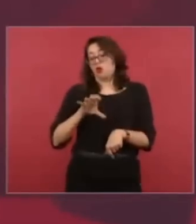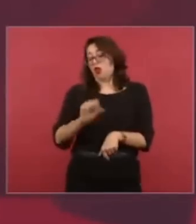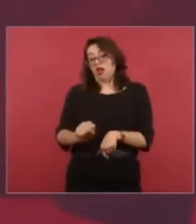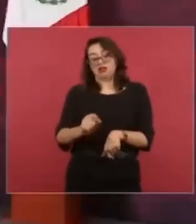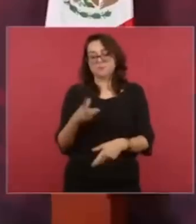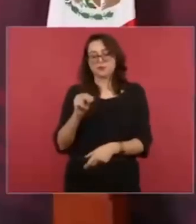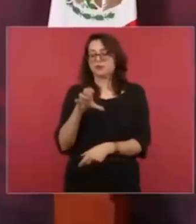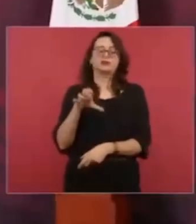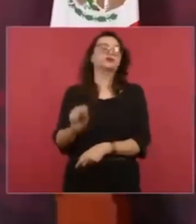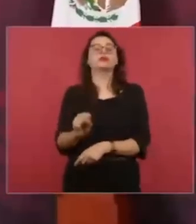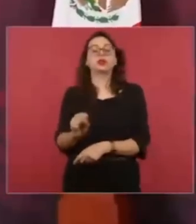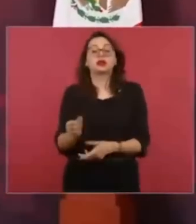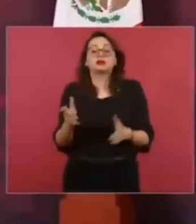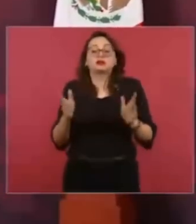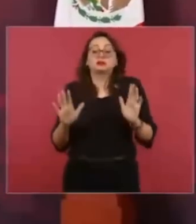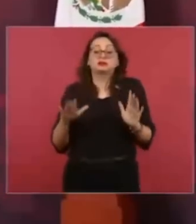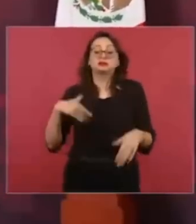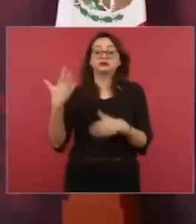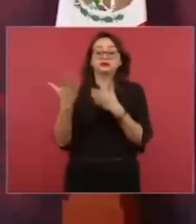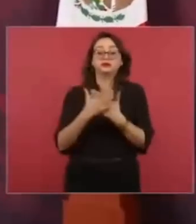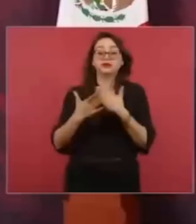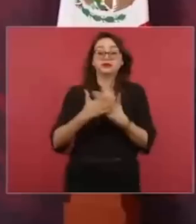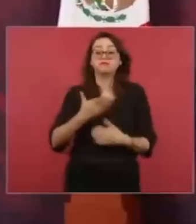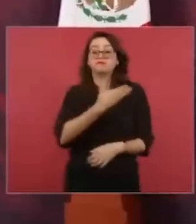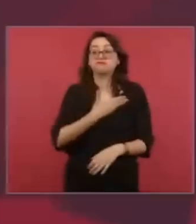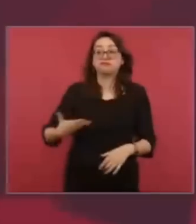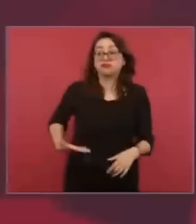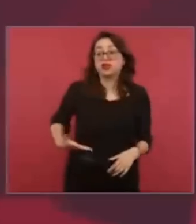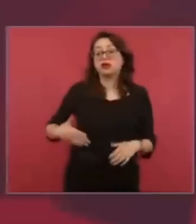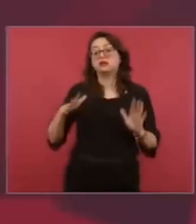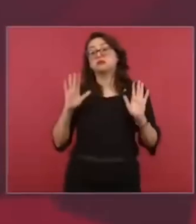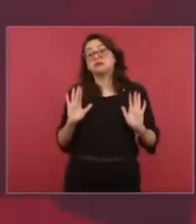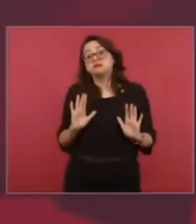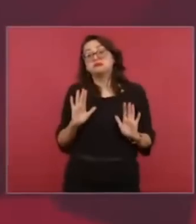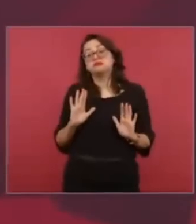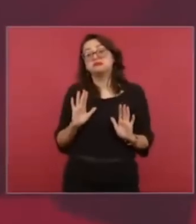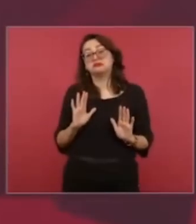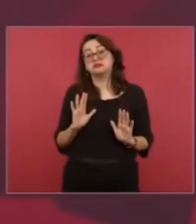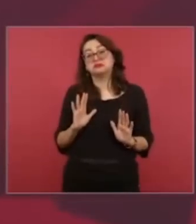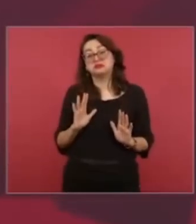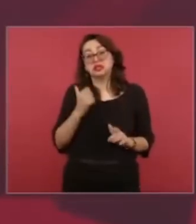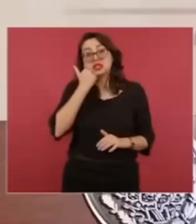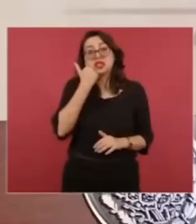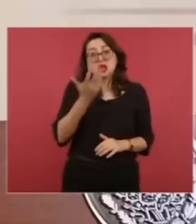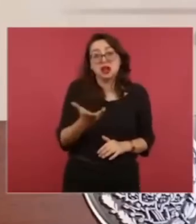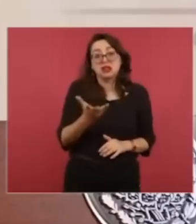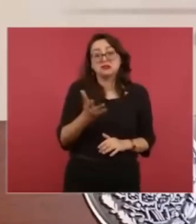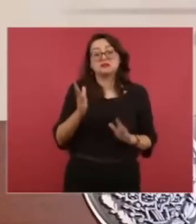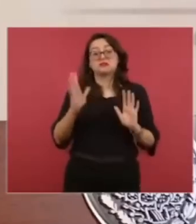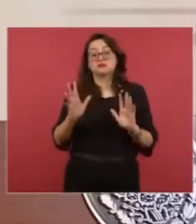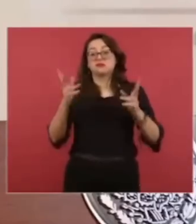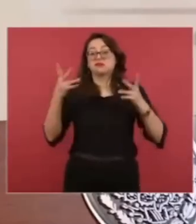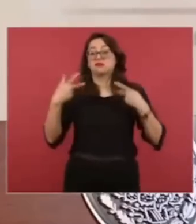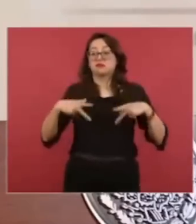tiempo Habría que hacerlo Si el pueblo Lo decide Cuando